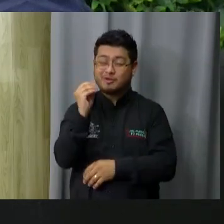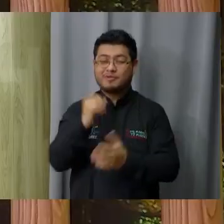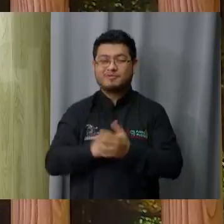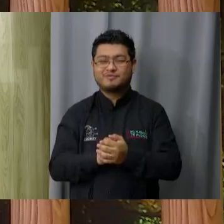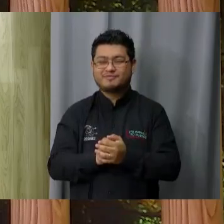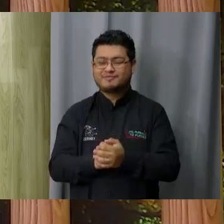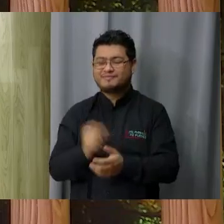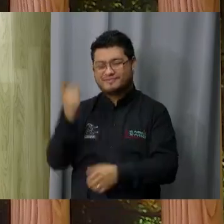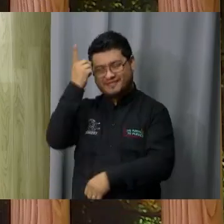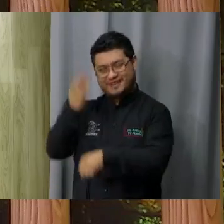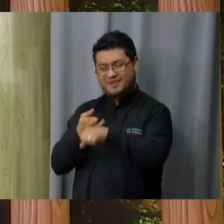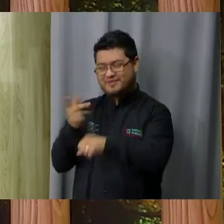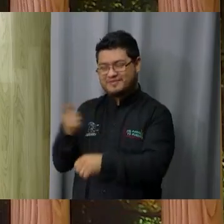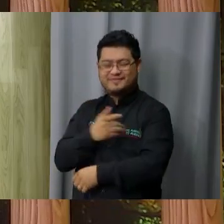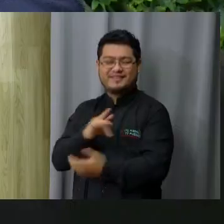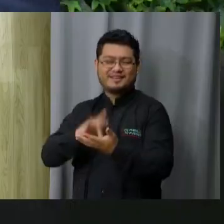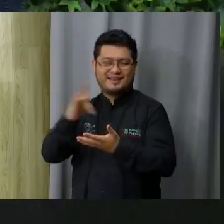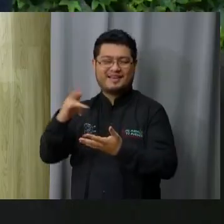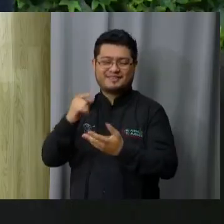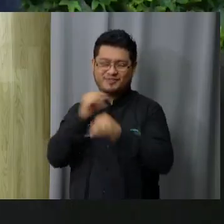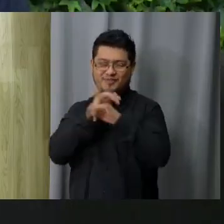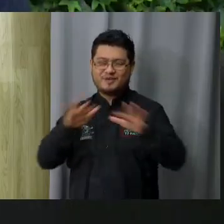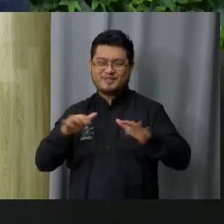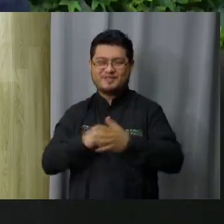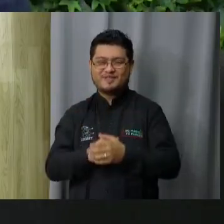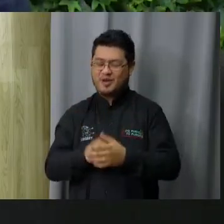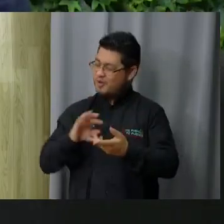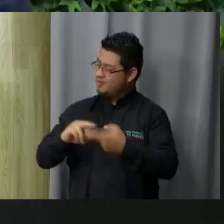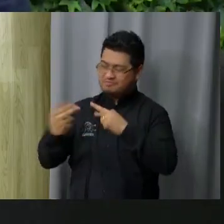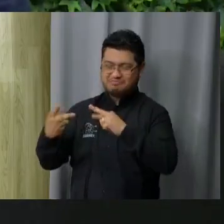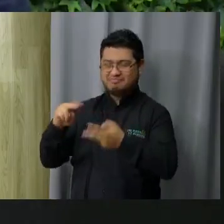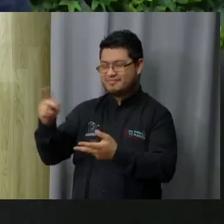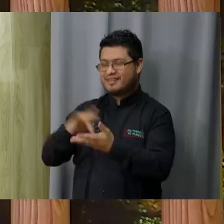agradecemos muchísimo la información de esta mañana. No, al contrario, muchas gracias por el